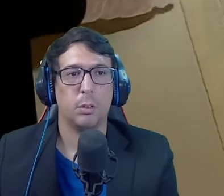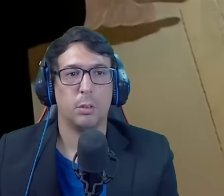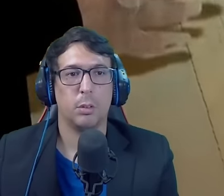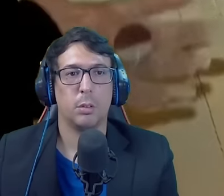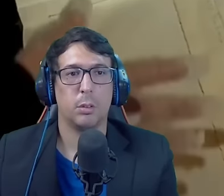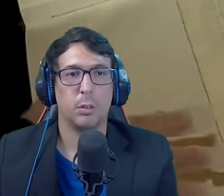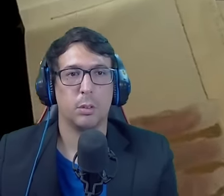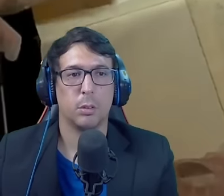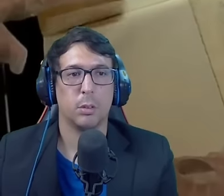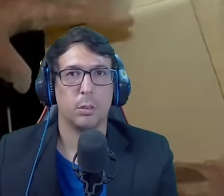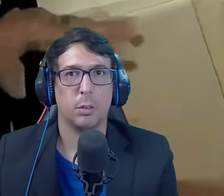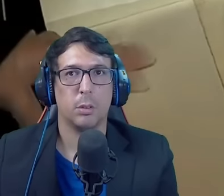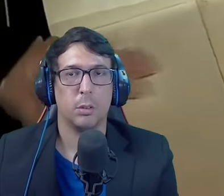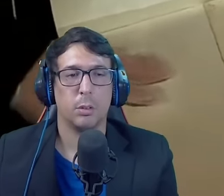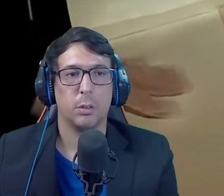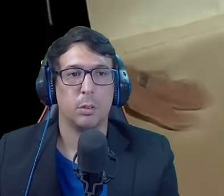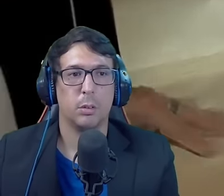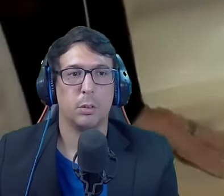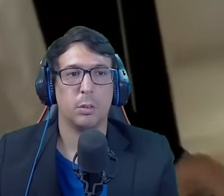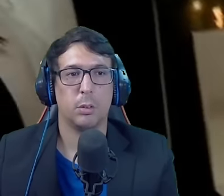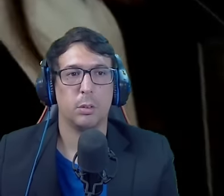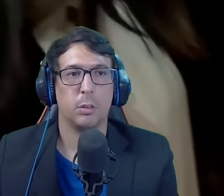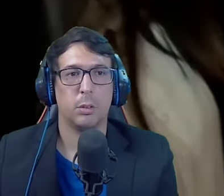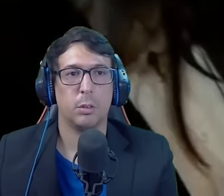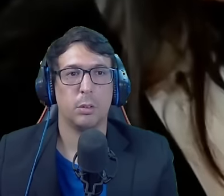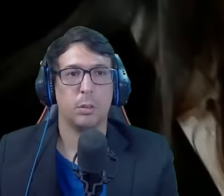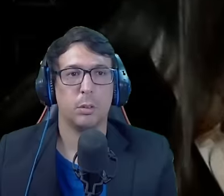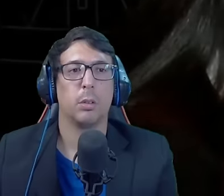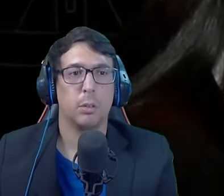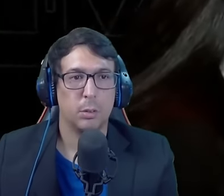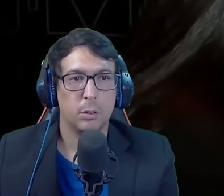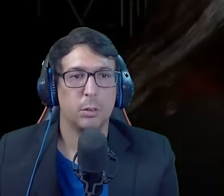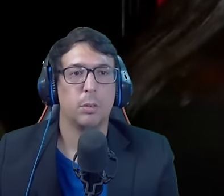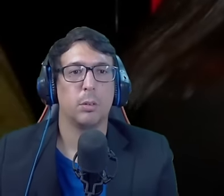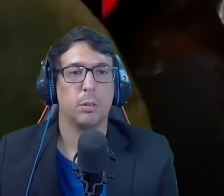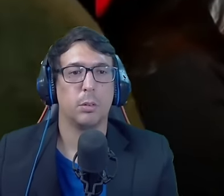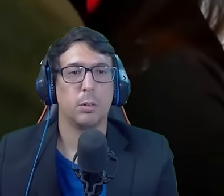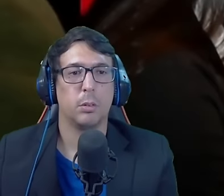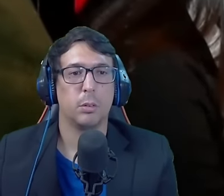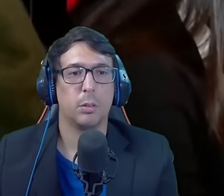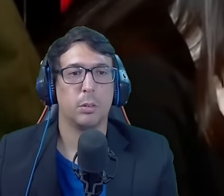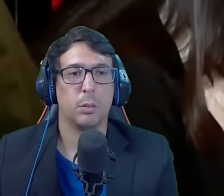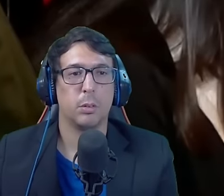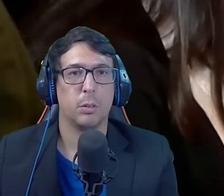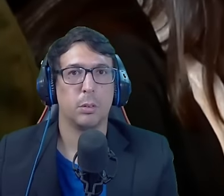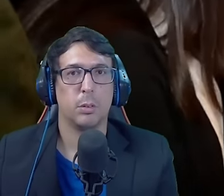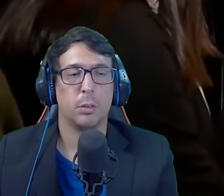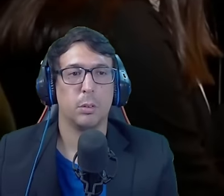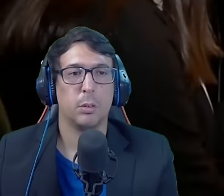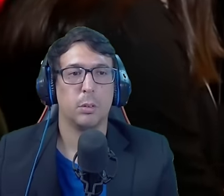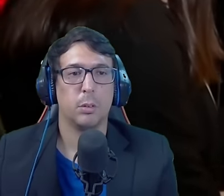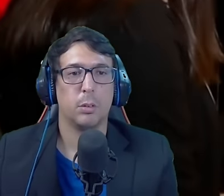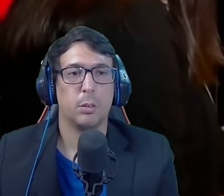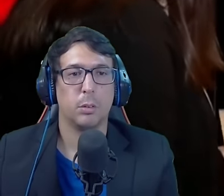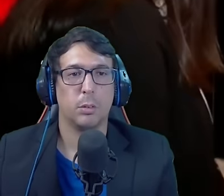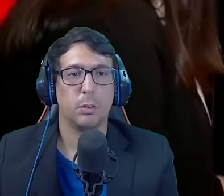que llegaron en el barco y estudió en la Universidad de Chile arte, al igual que José Balmes. Y